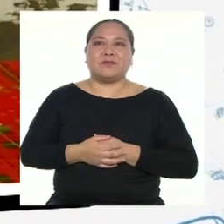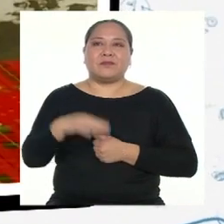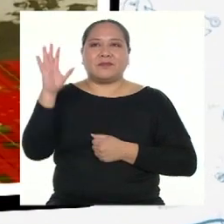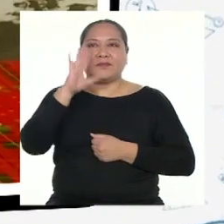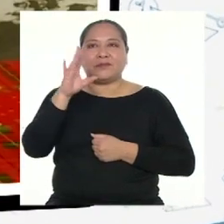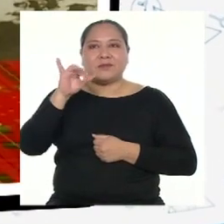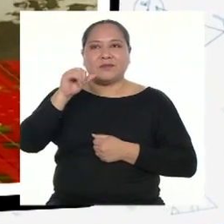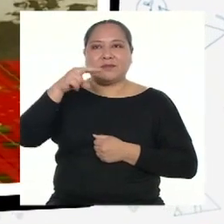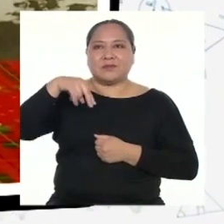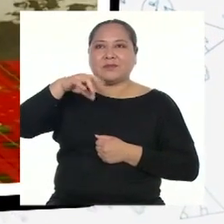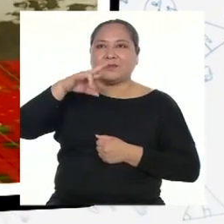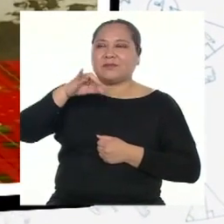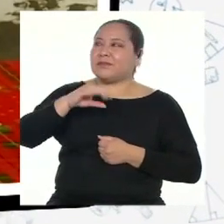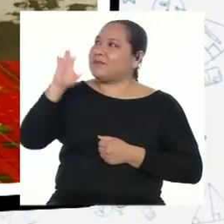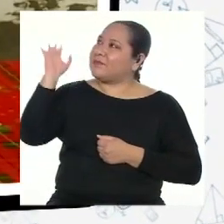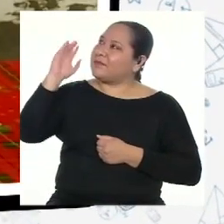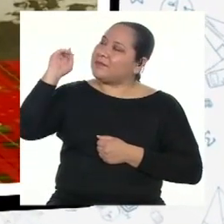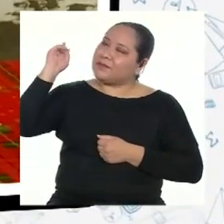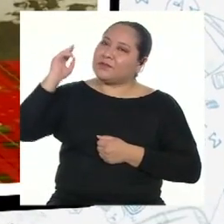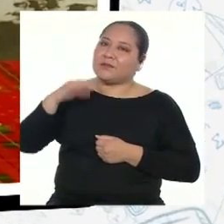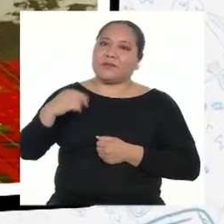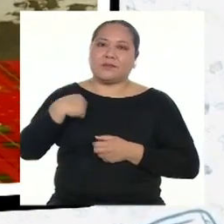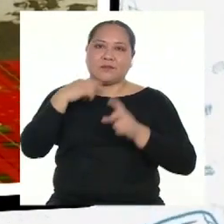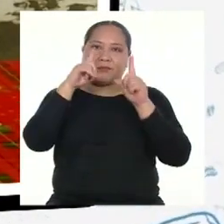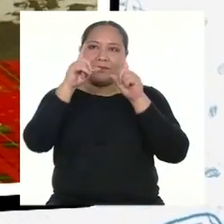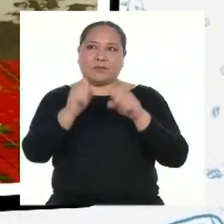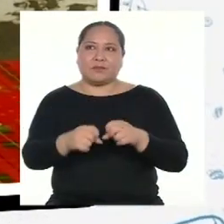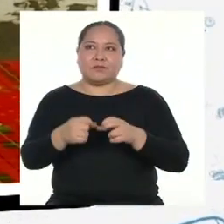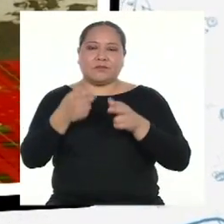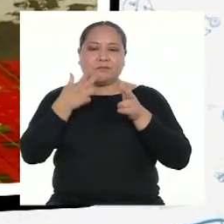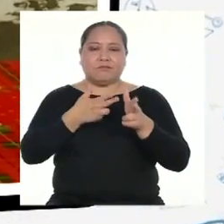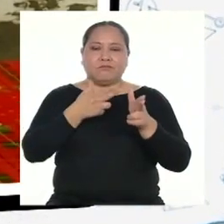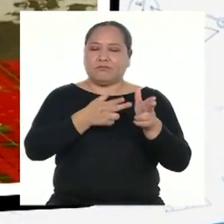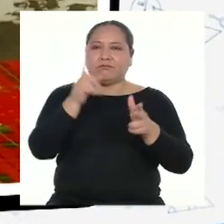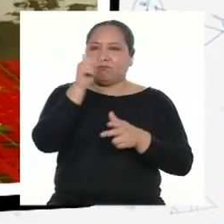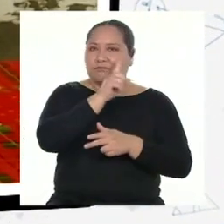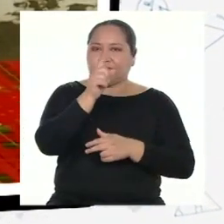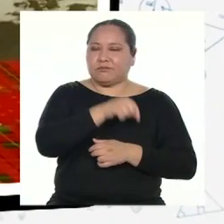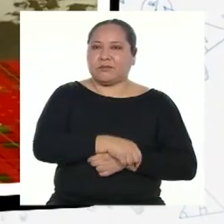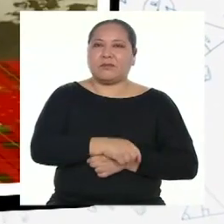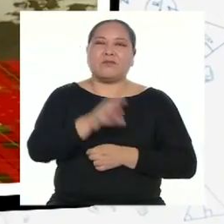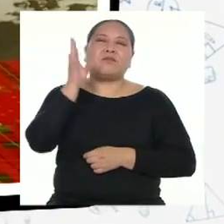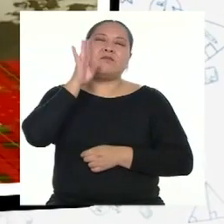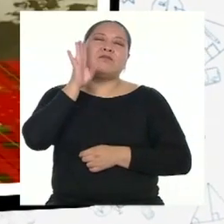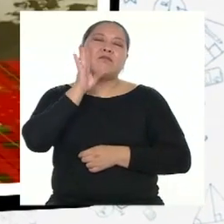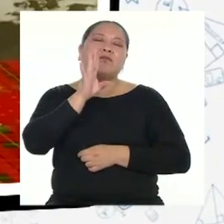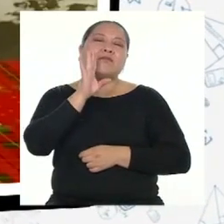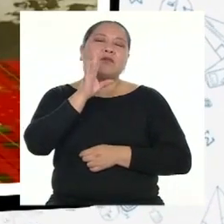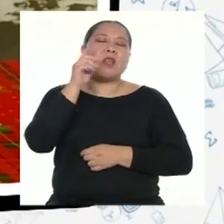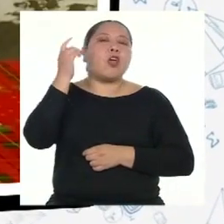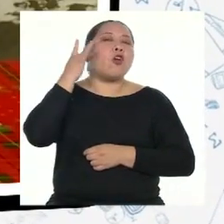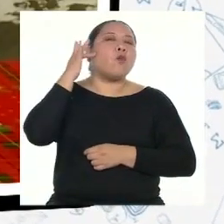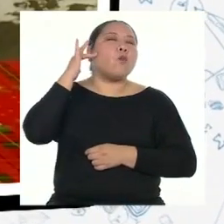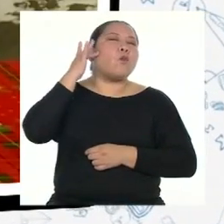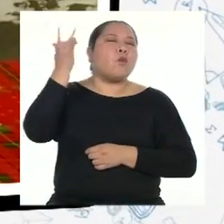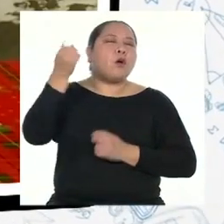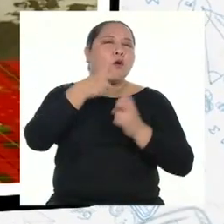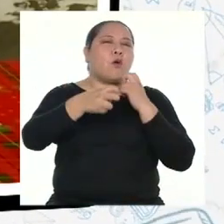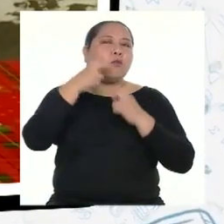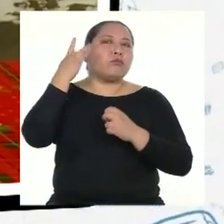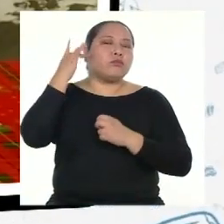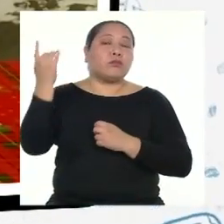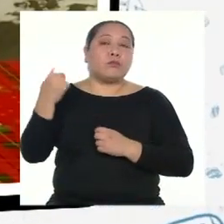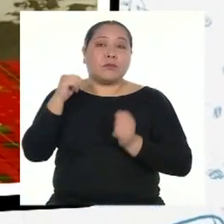Hola Yanira, hola profesora. Mi pregunta no es sobre el caos vehicular, es sobre la contaminación sonora. Mi hermano suele salir a